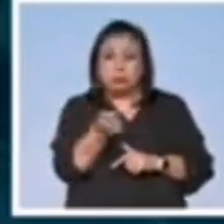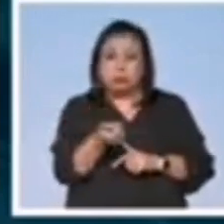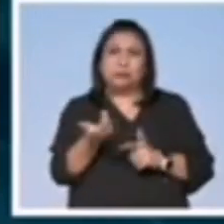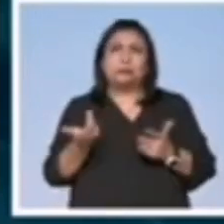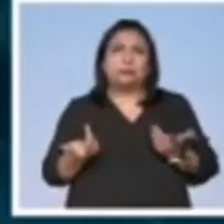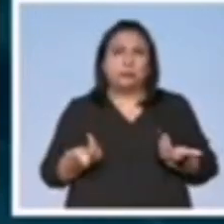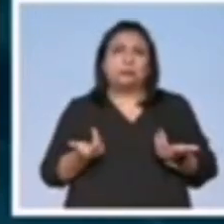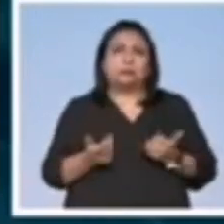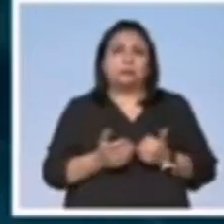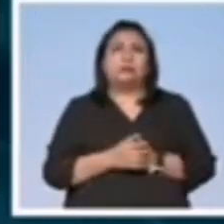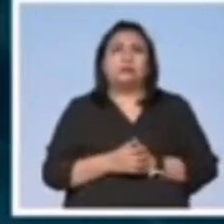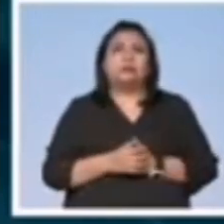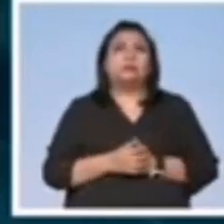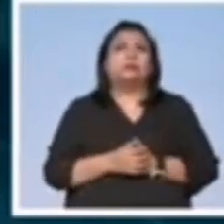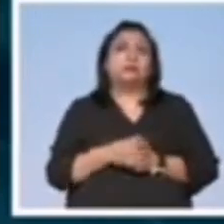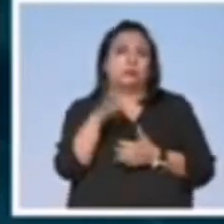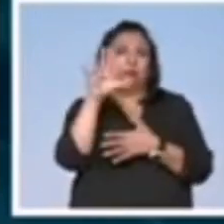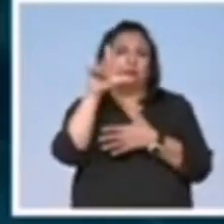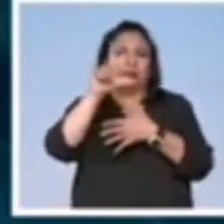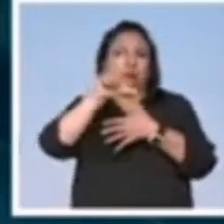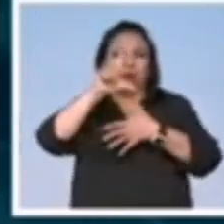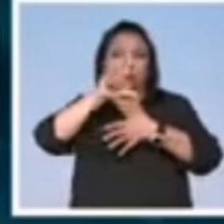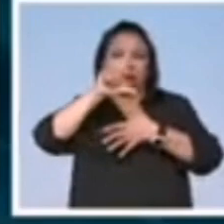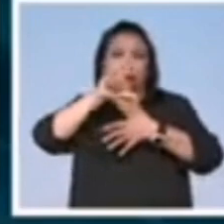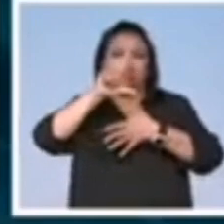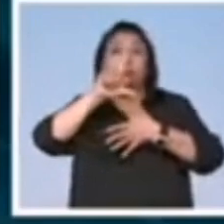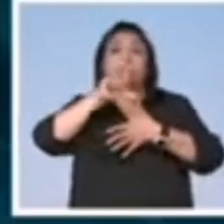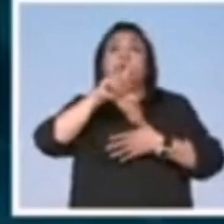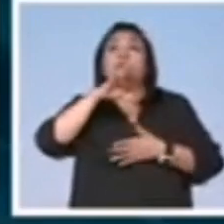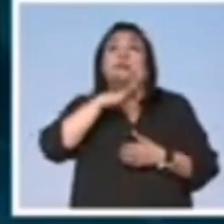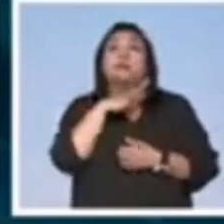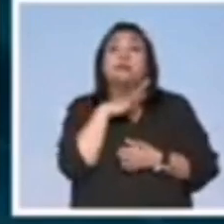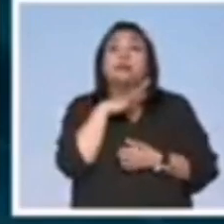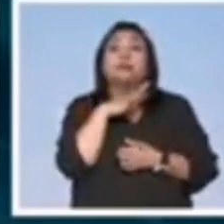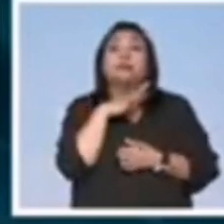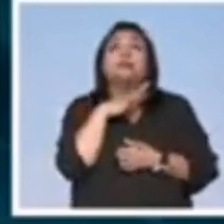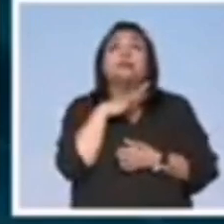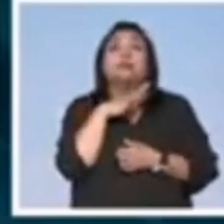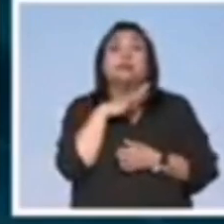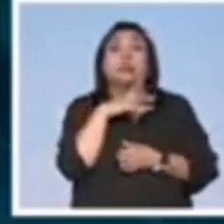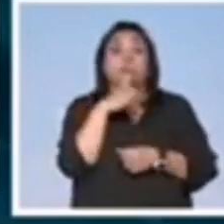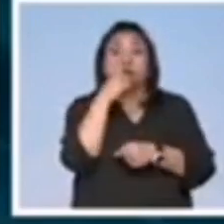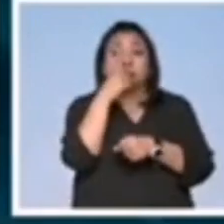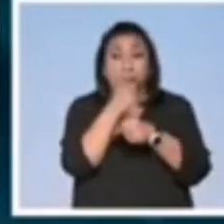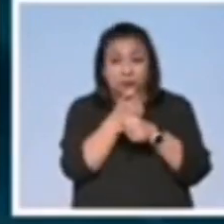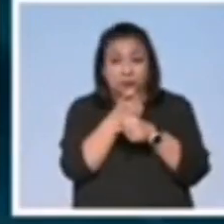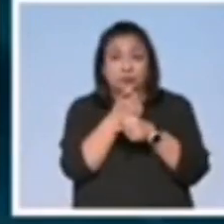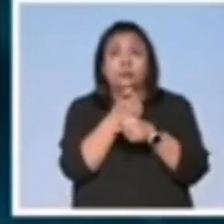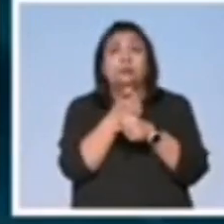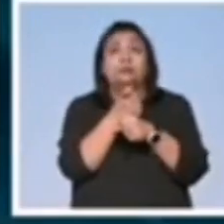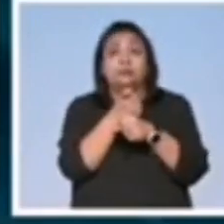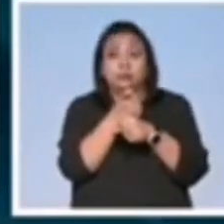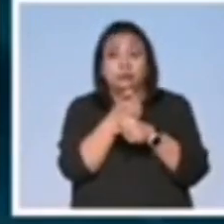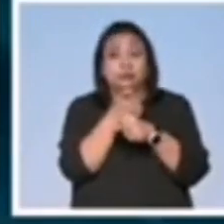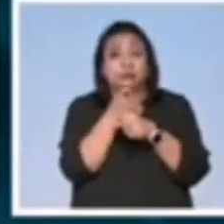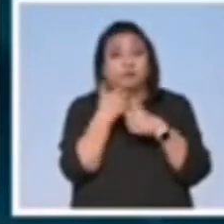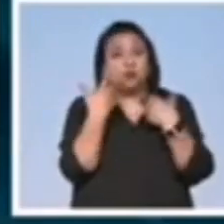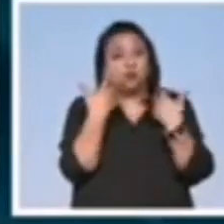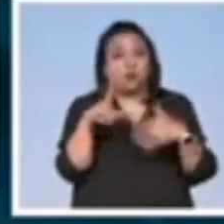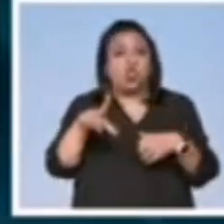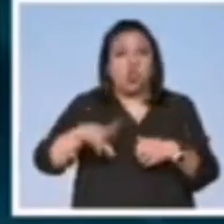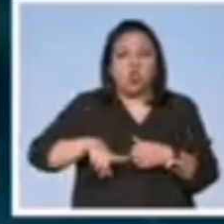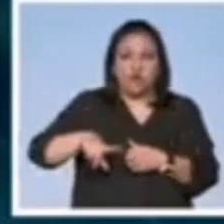porque América Latina tuvo una primera oleada de grandes gobiernos